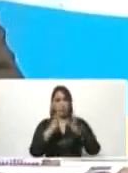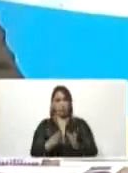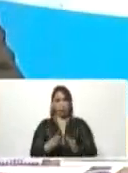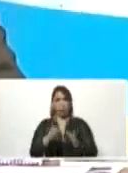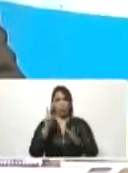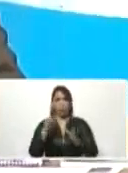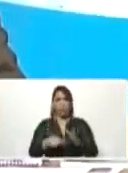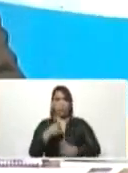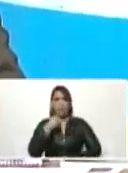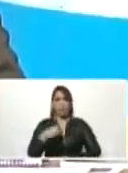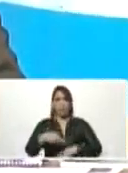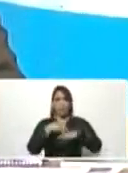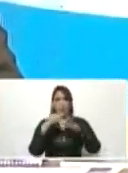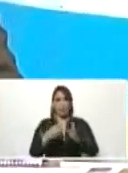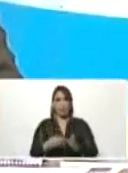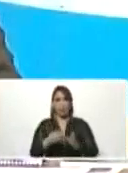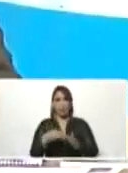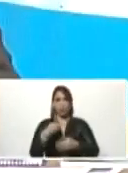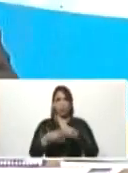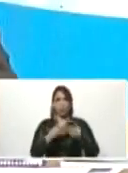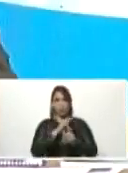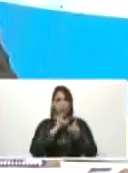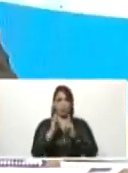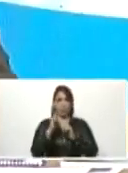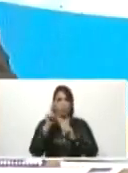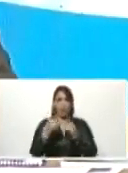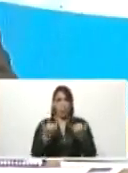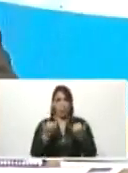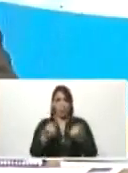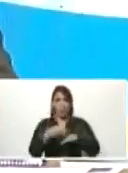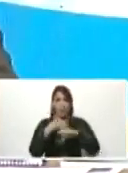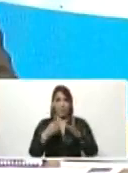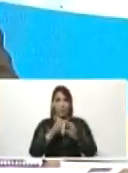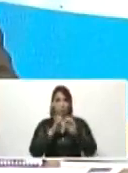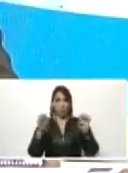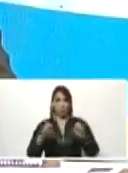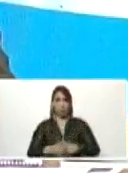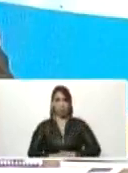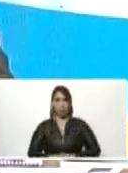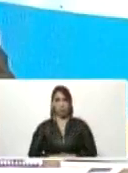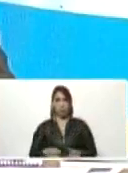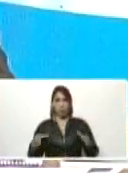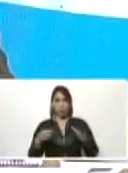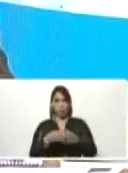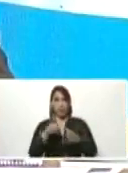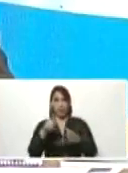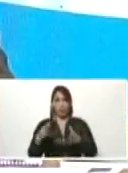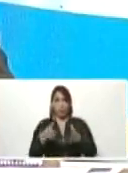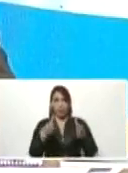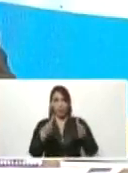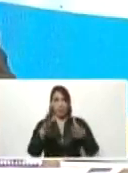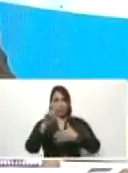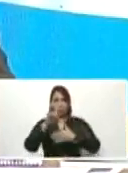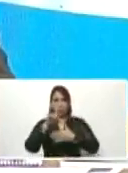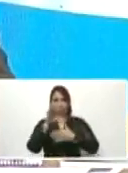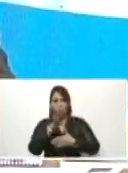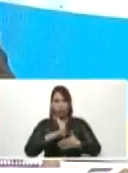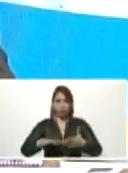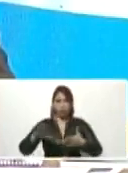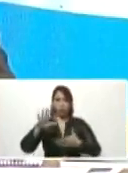el Consejo de Ministros de Cultura, ahora se va a hacer el Consejo de Ministros de Educación. Ese es el camino de América Latina y el